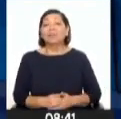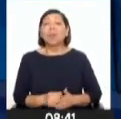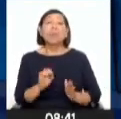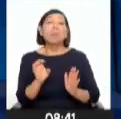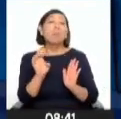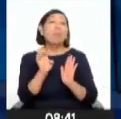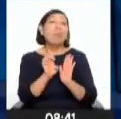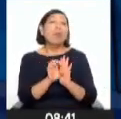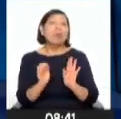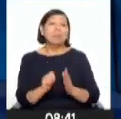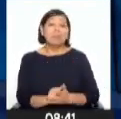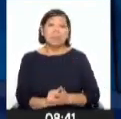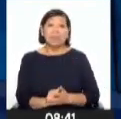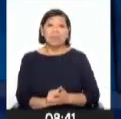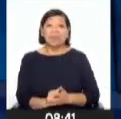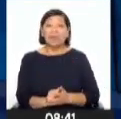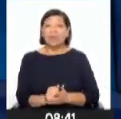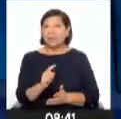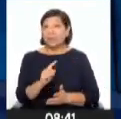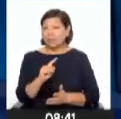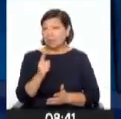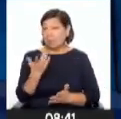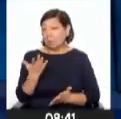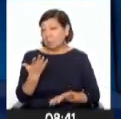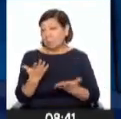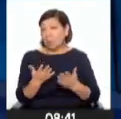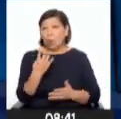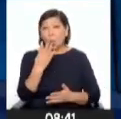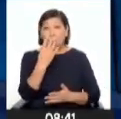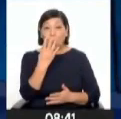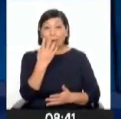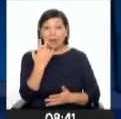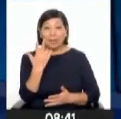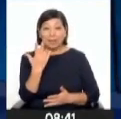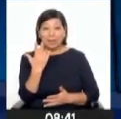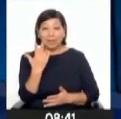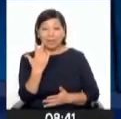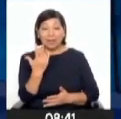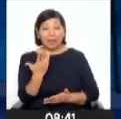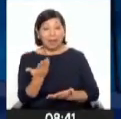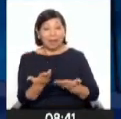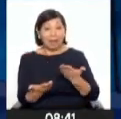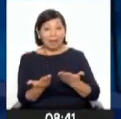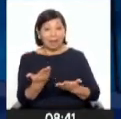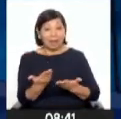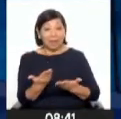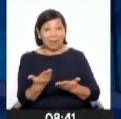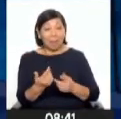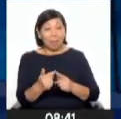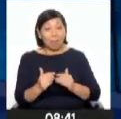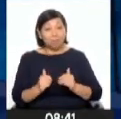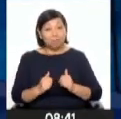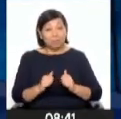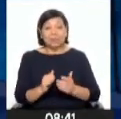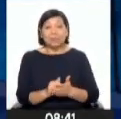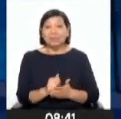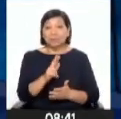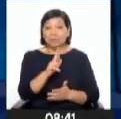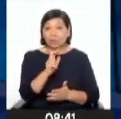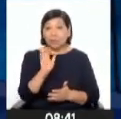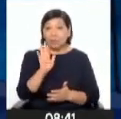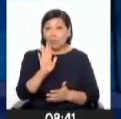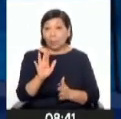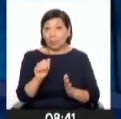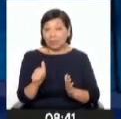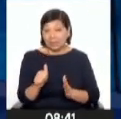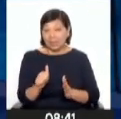Por ejemplo, con 100 mililitros de cerveza estamos tomando 43 kilocalorías. Entonces, si hablamos de que tomamos, por ejemplo,